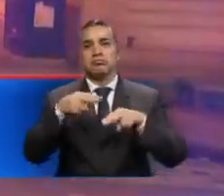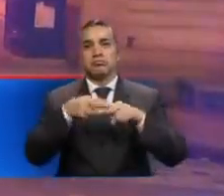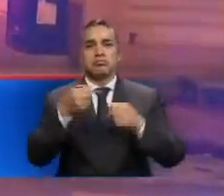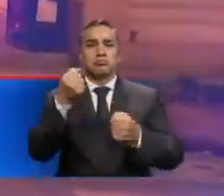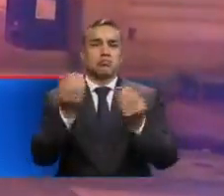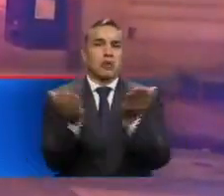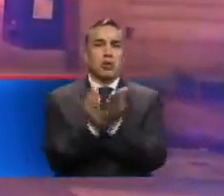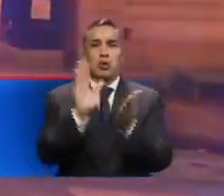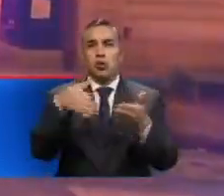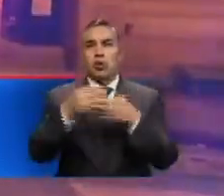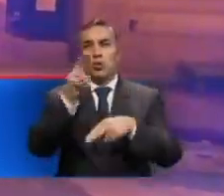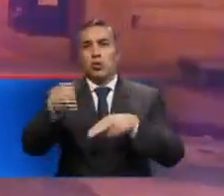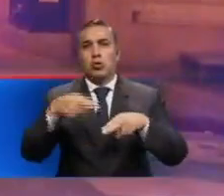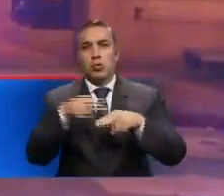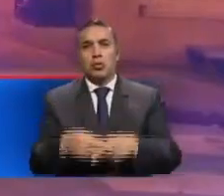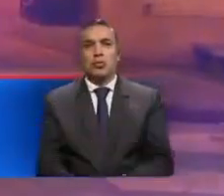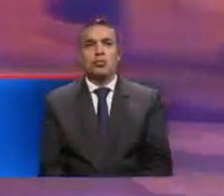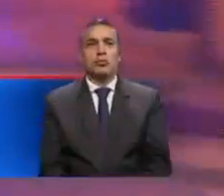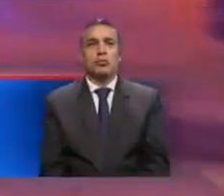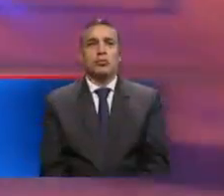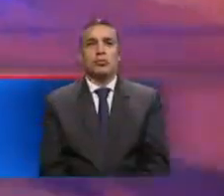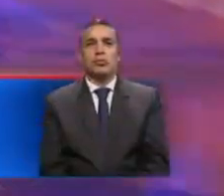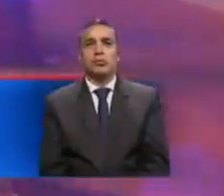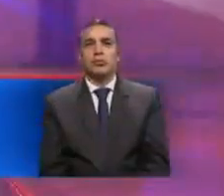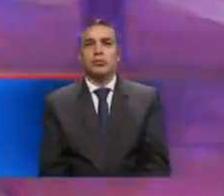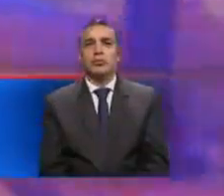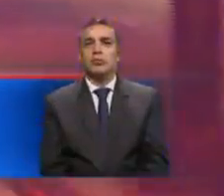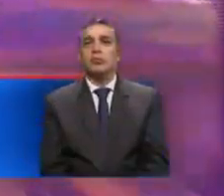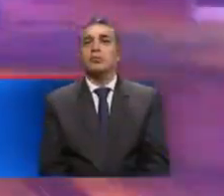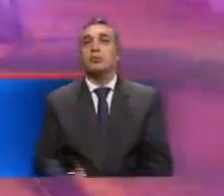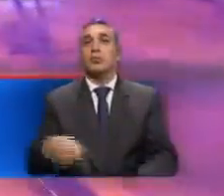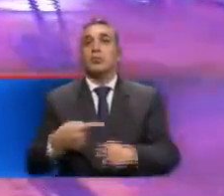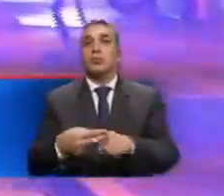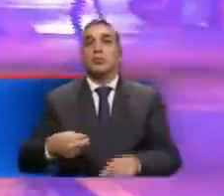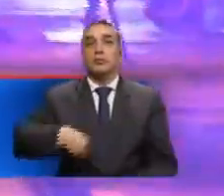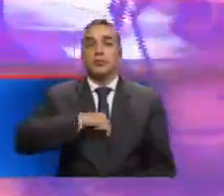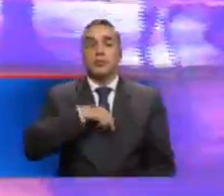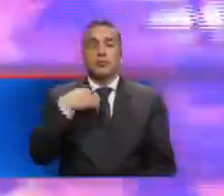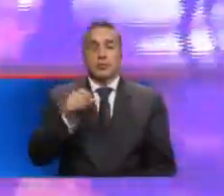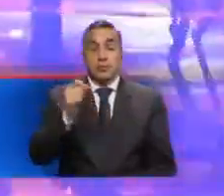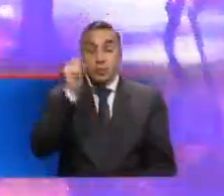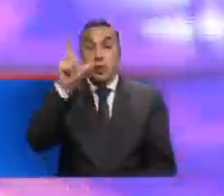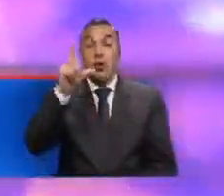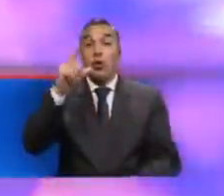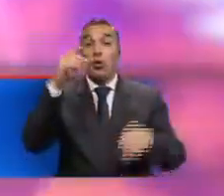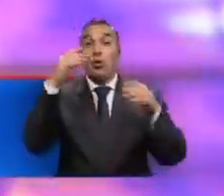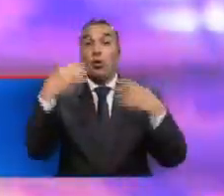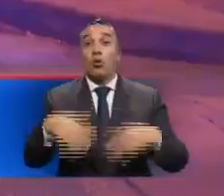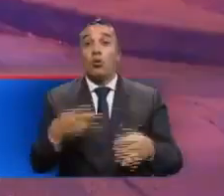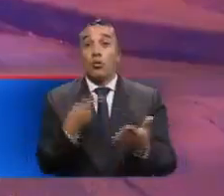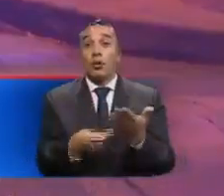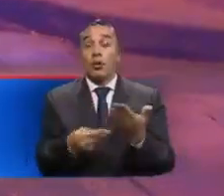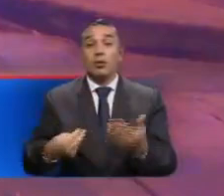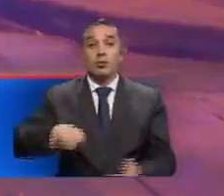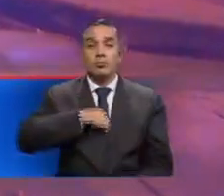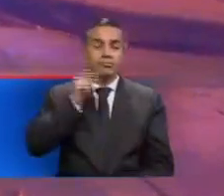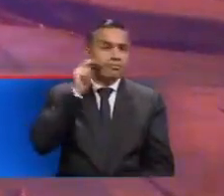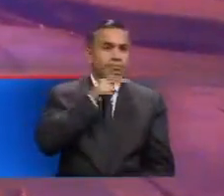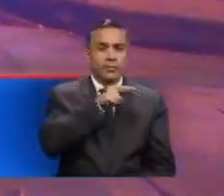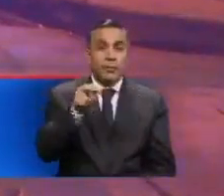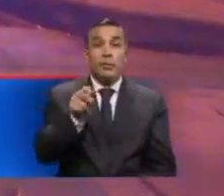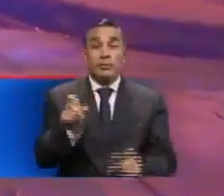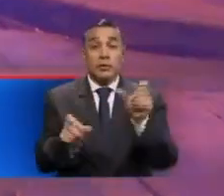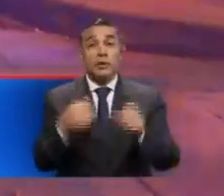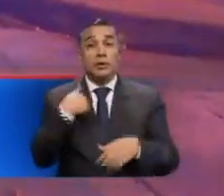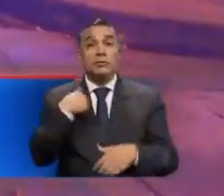todo normal, hasta que boom, digamos, nos levantó a todos. A todos los vecinos que estamos aquí. Los sujetos